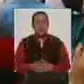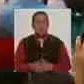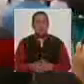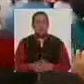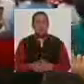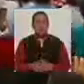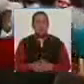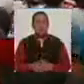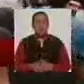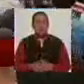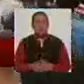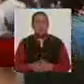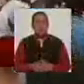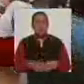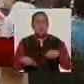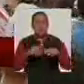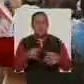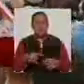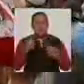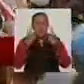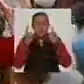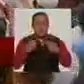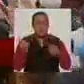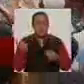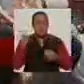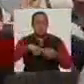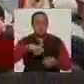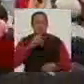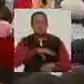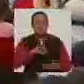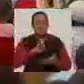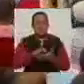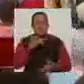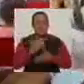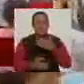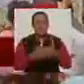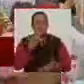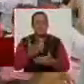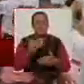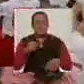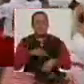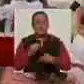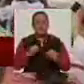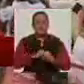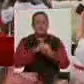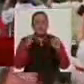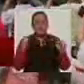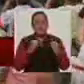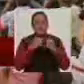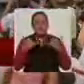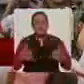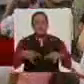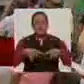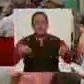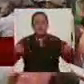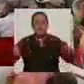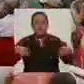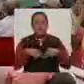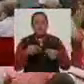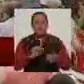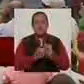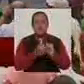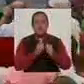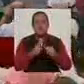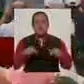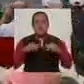acción cívica de inclusión social que se viene desarrollando desde tempranas horas en la losa deportiva